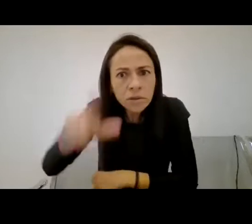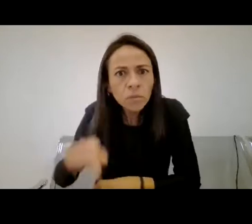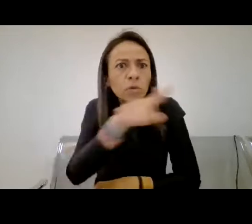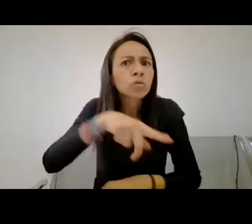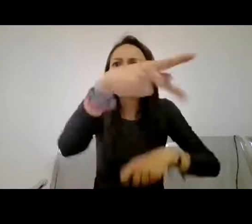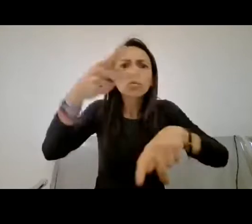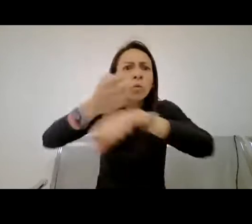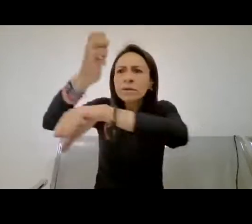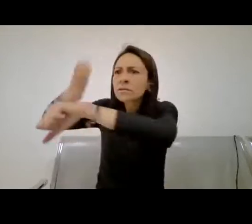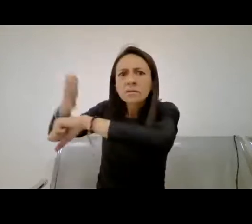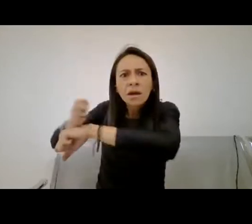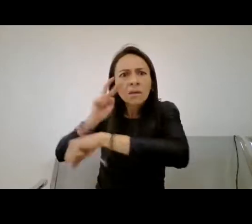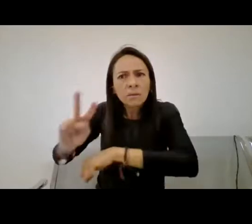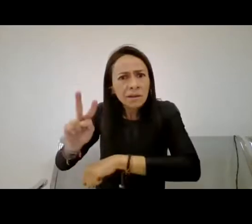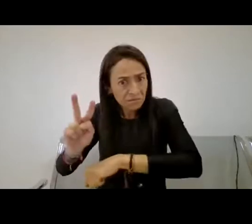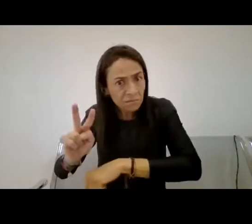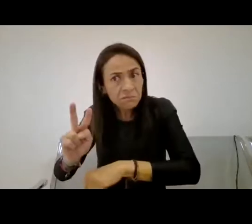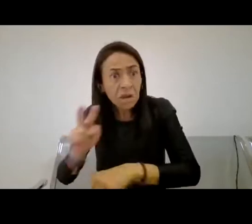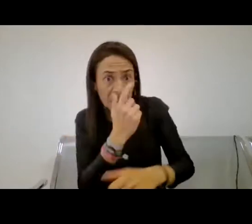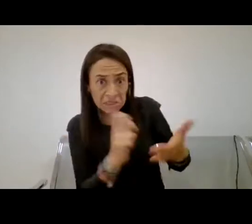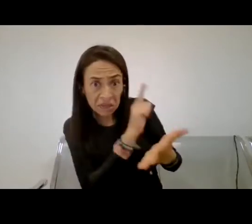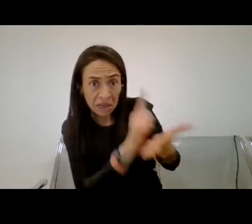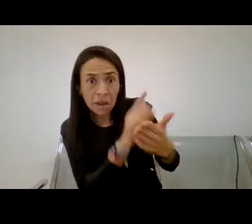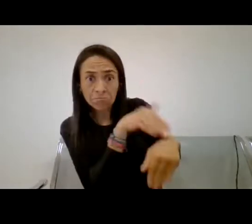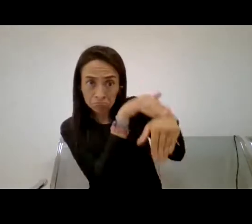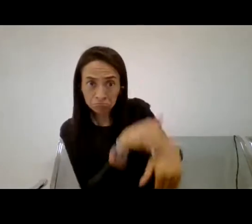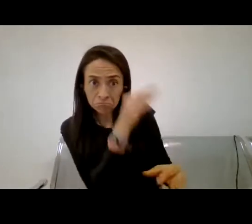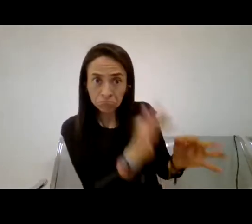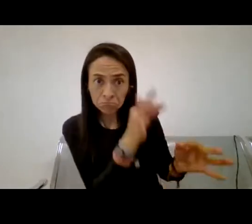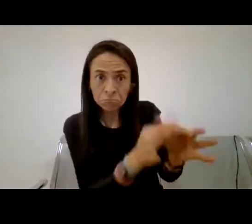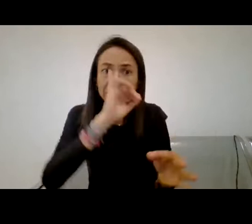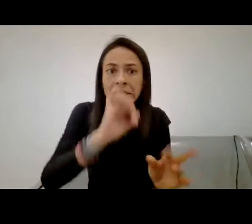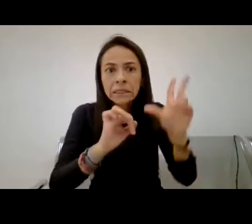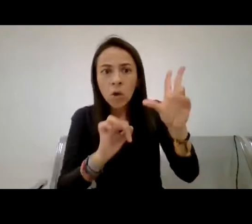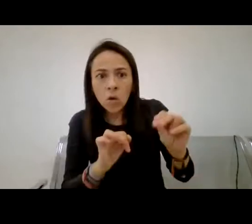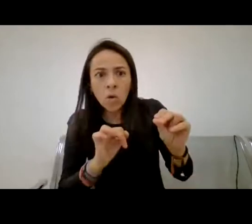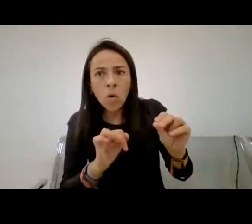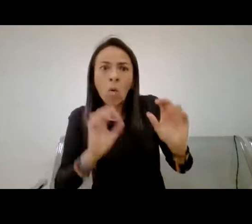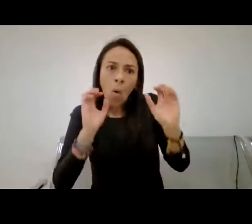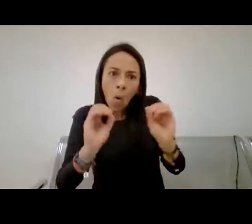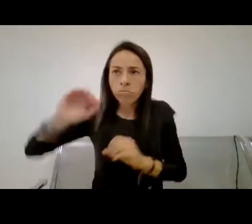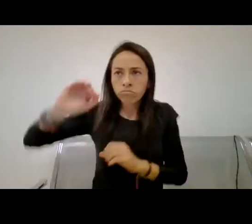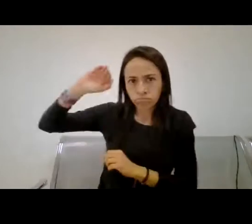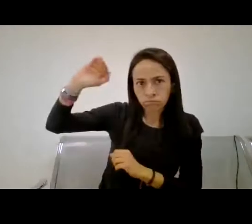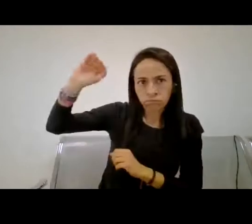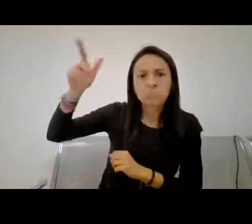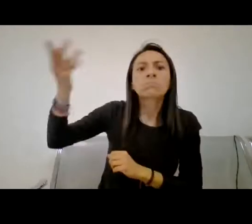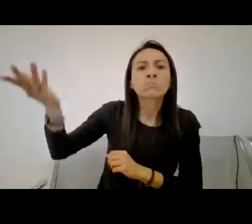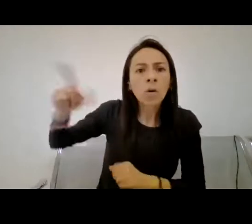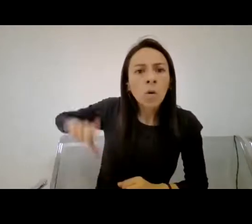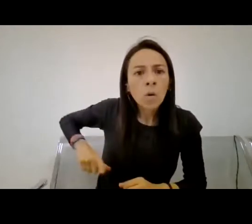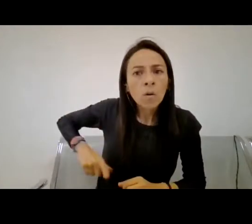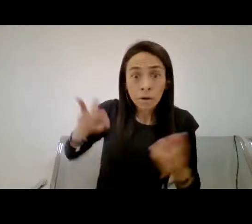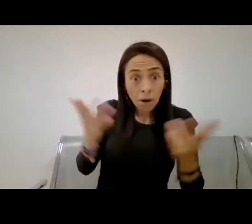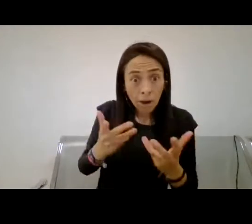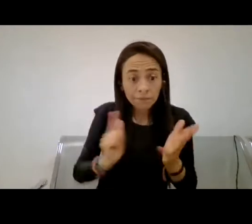o no. Hay que decirle a las autoridades qué está pasando, porque establece, no solo define cosas la ley, establece